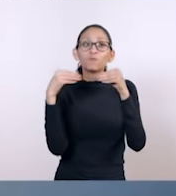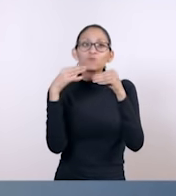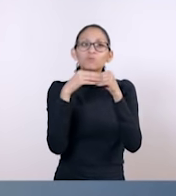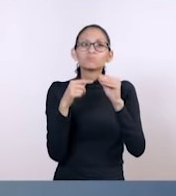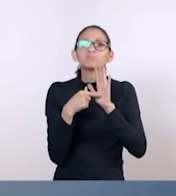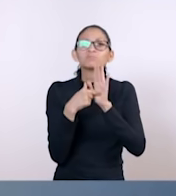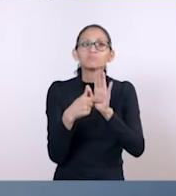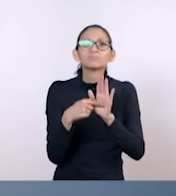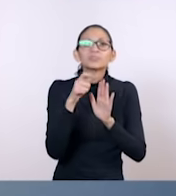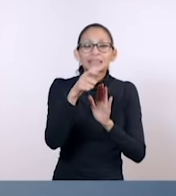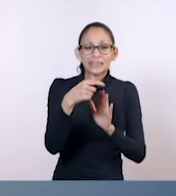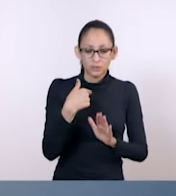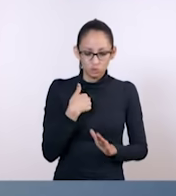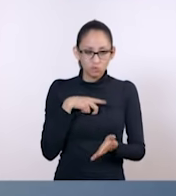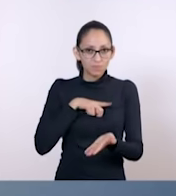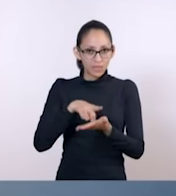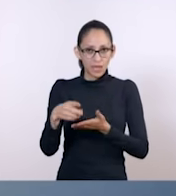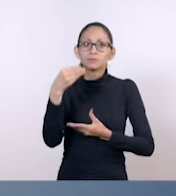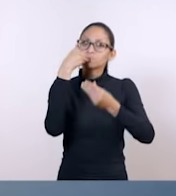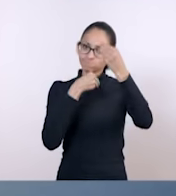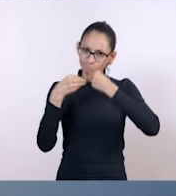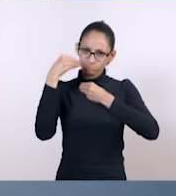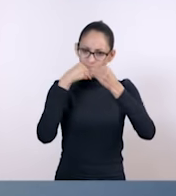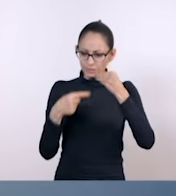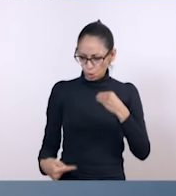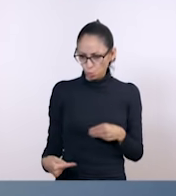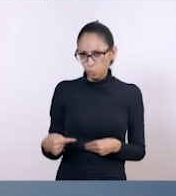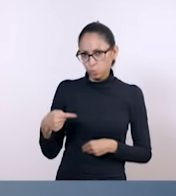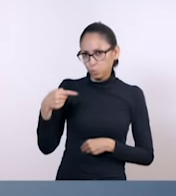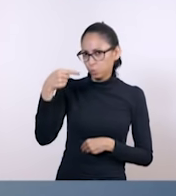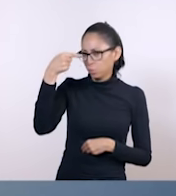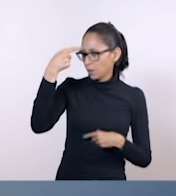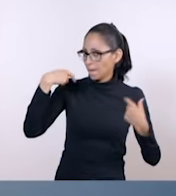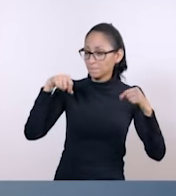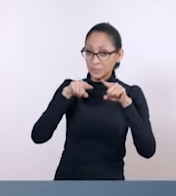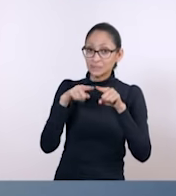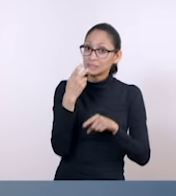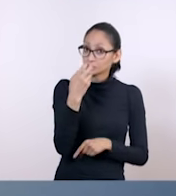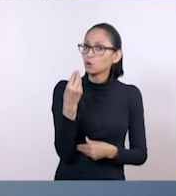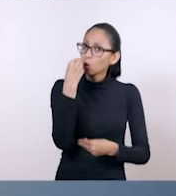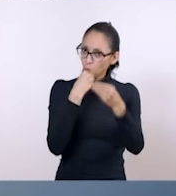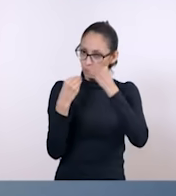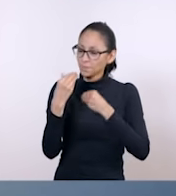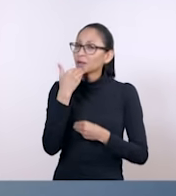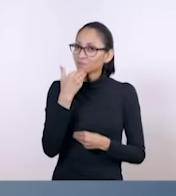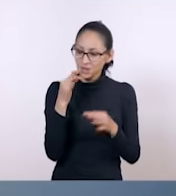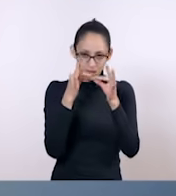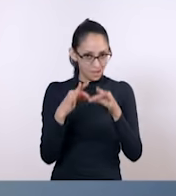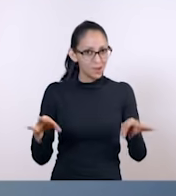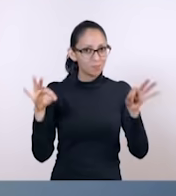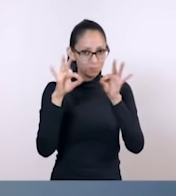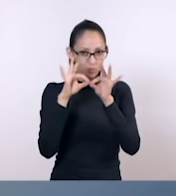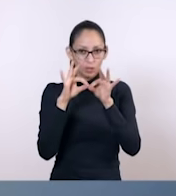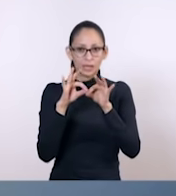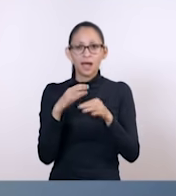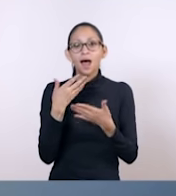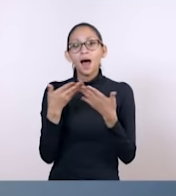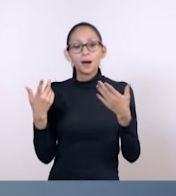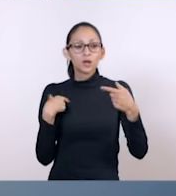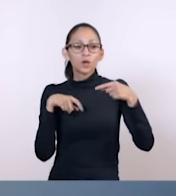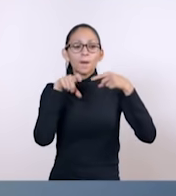alimentación que he ejercido toda mi vida. Eso es muy importante, comer. Muy bien. Y por aquí voy a colgar mi